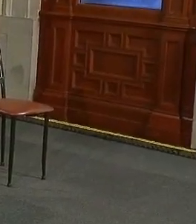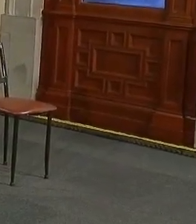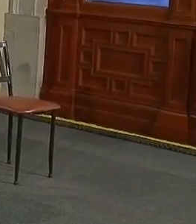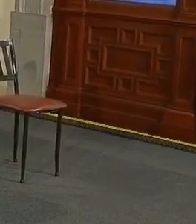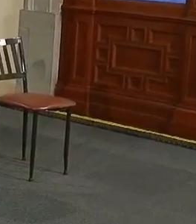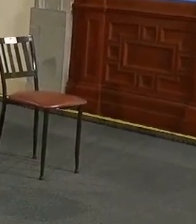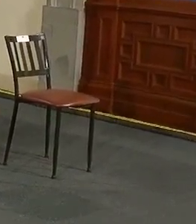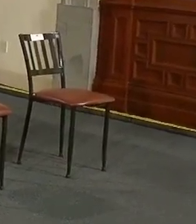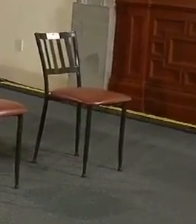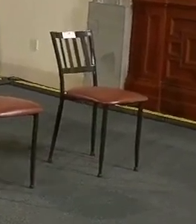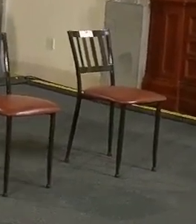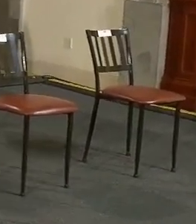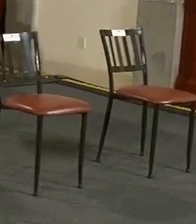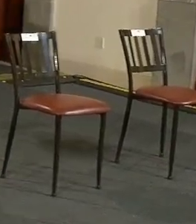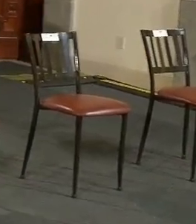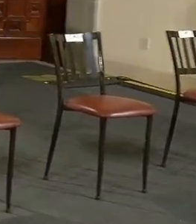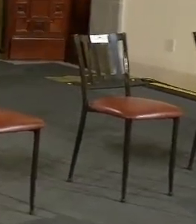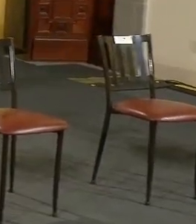días.